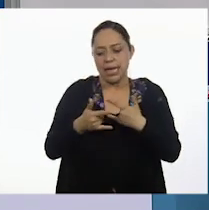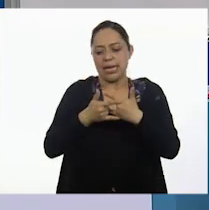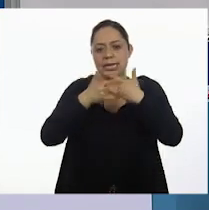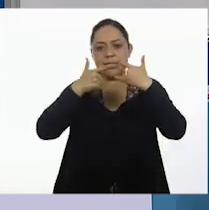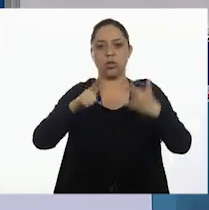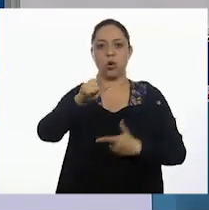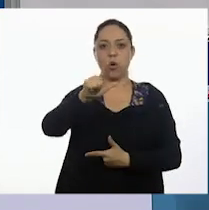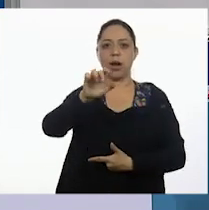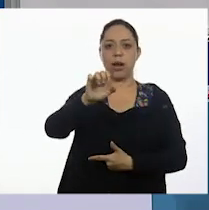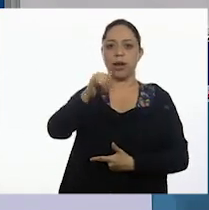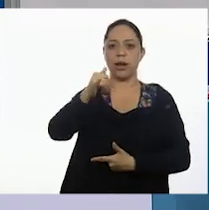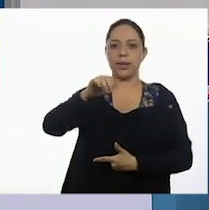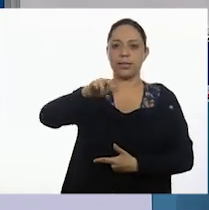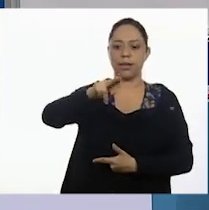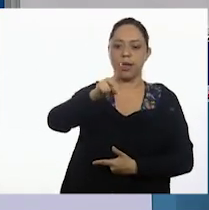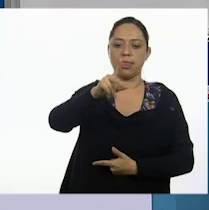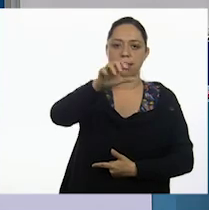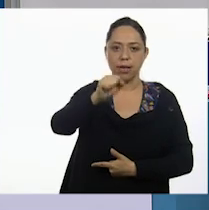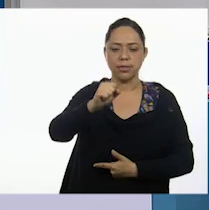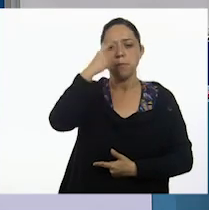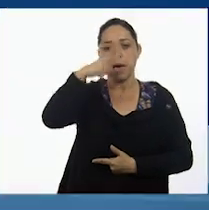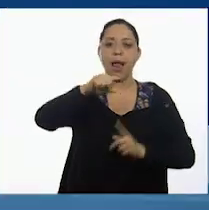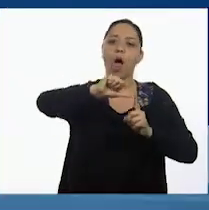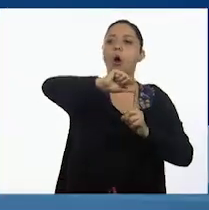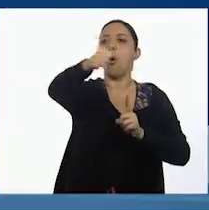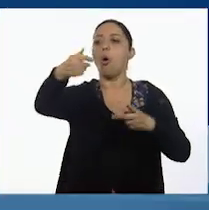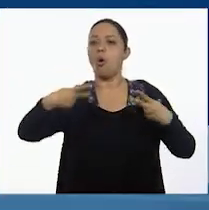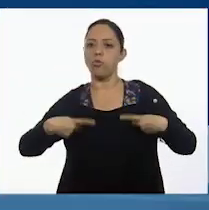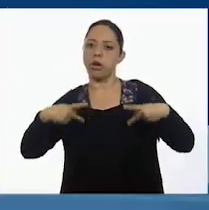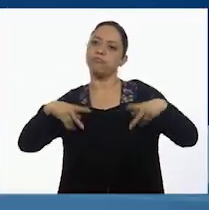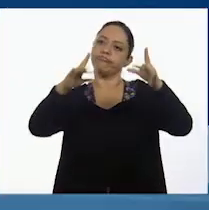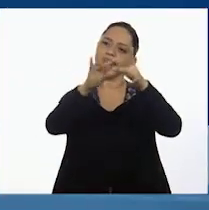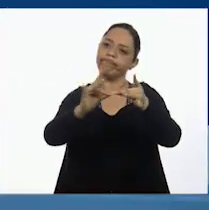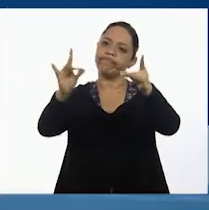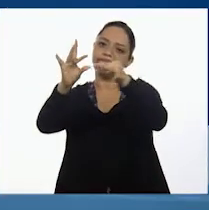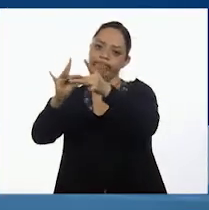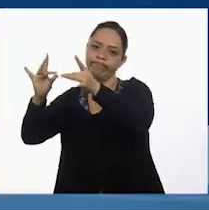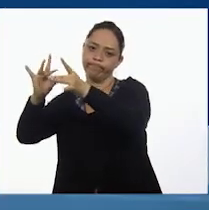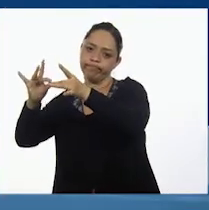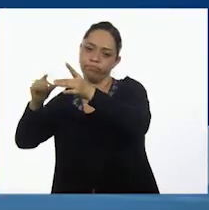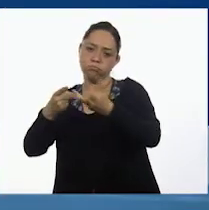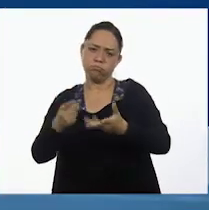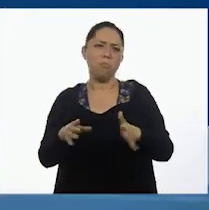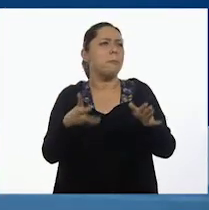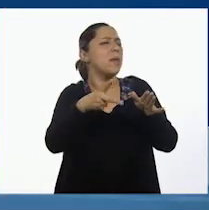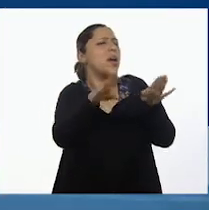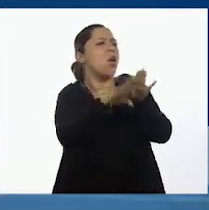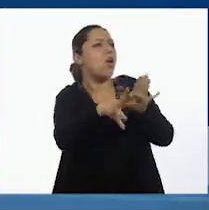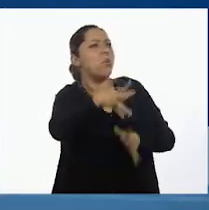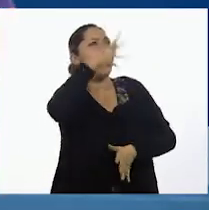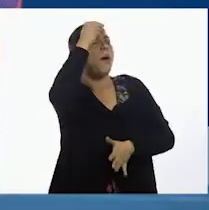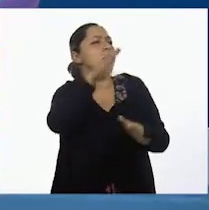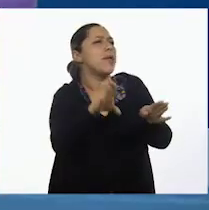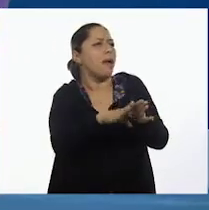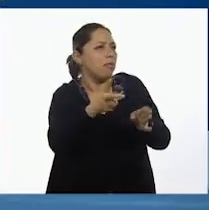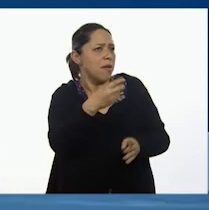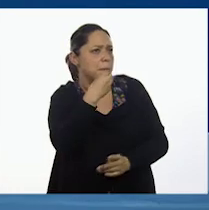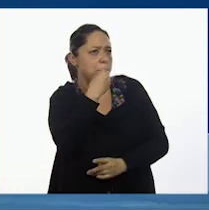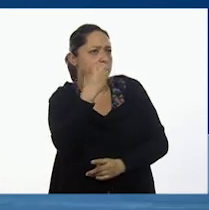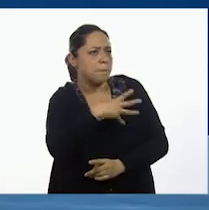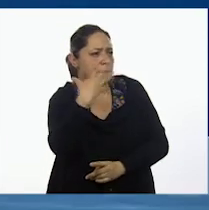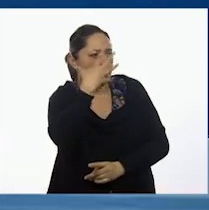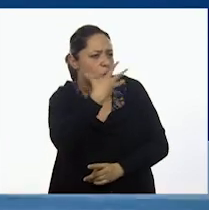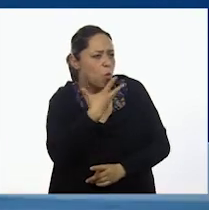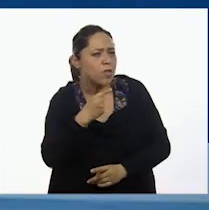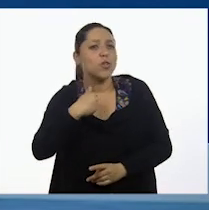poder compartirlas con otros. ¡Ay, qué bonito! ¿Y eso cómo se aprende, profe? Yo quiero ser el